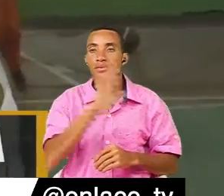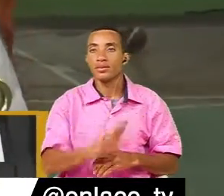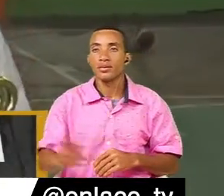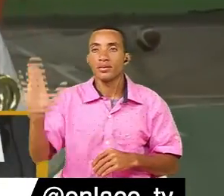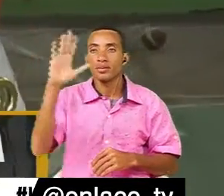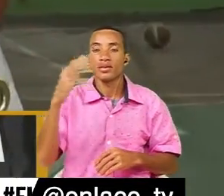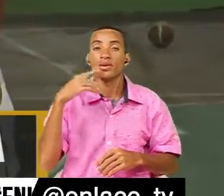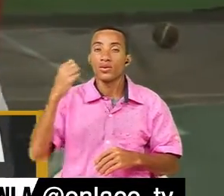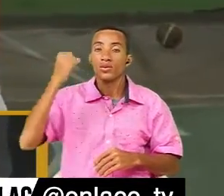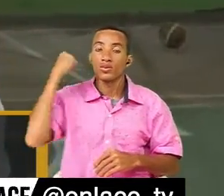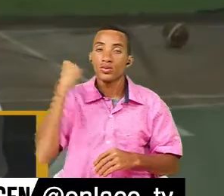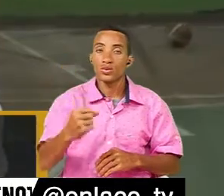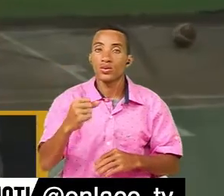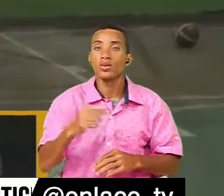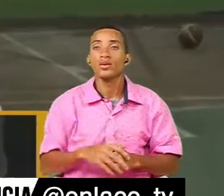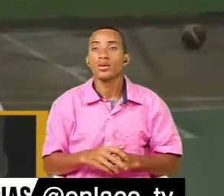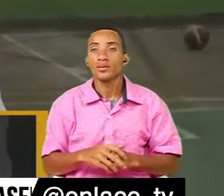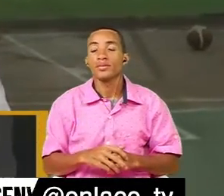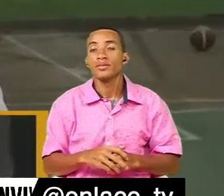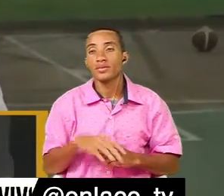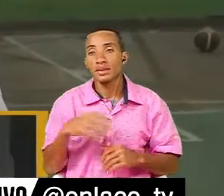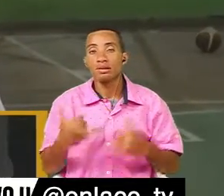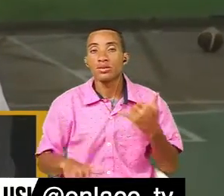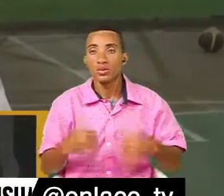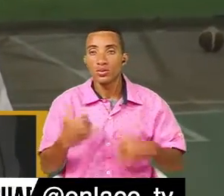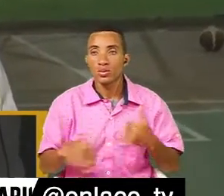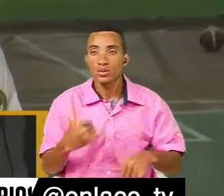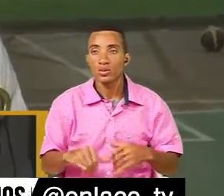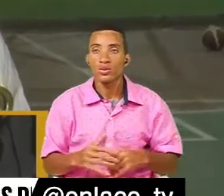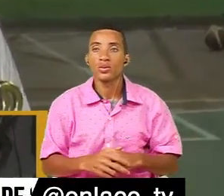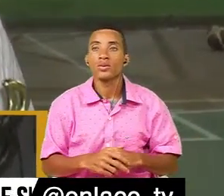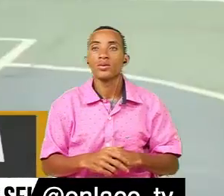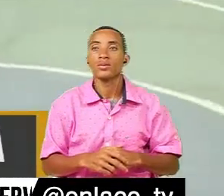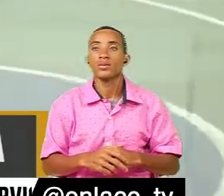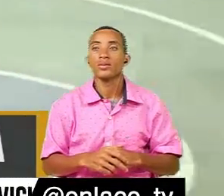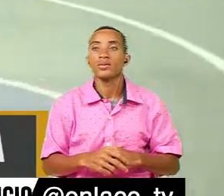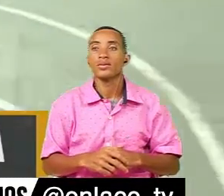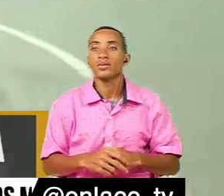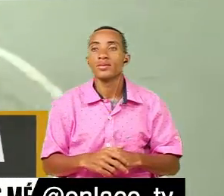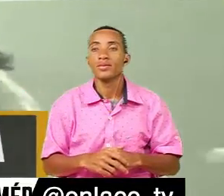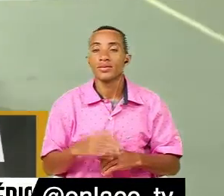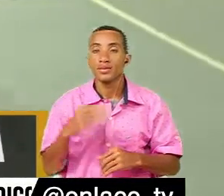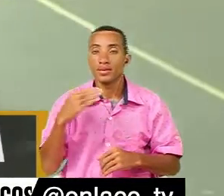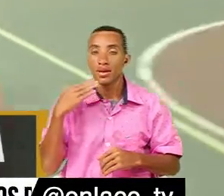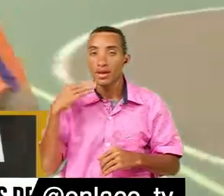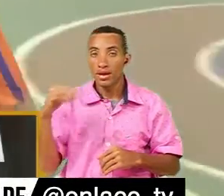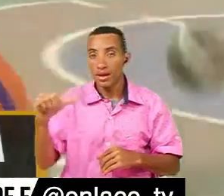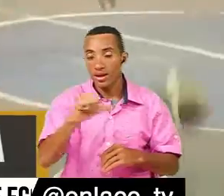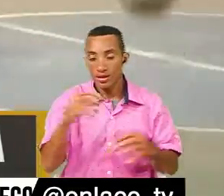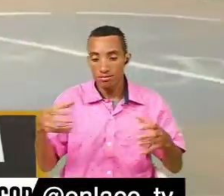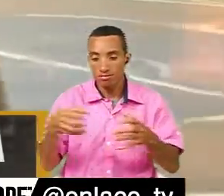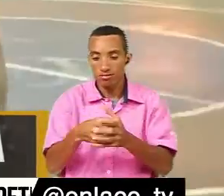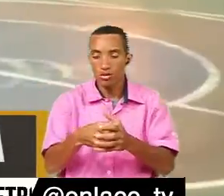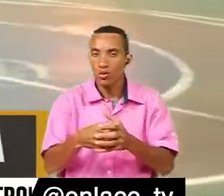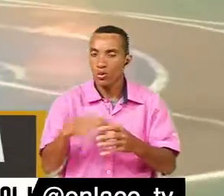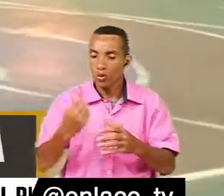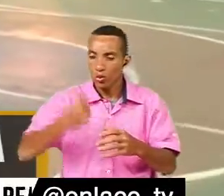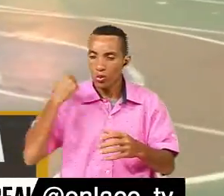duro. Tocó pues jugar y pues obviamente somos un equipo muy guerrero y